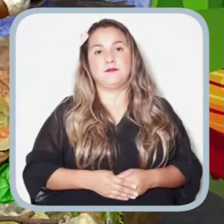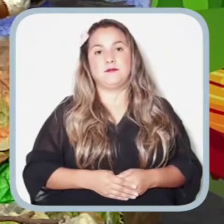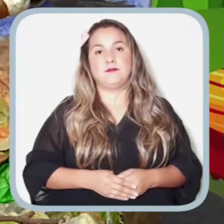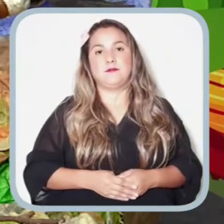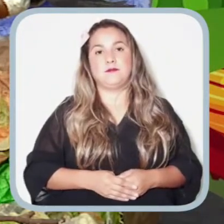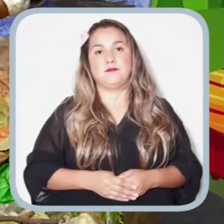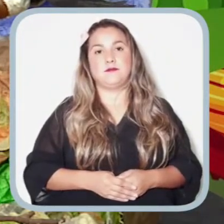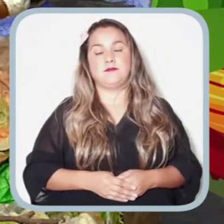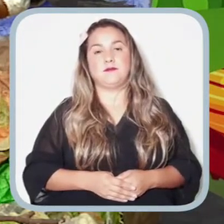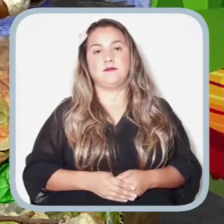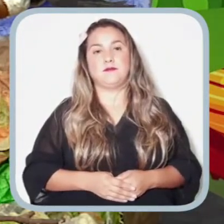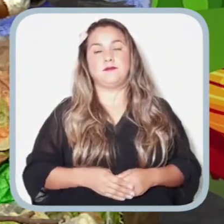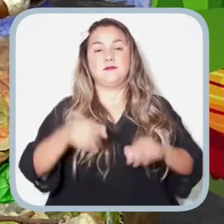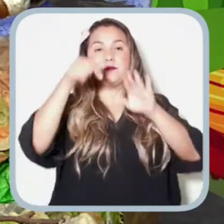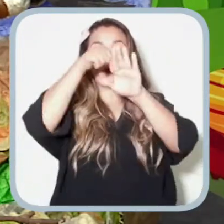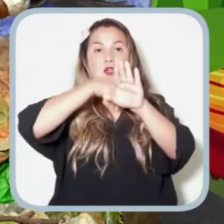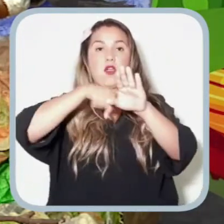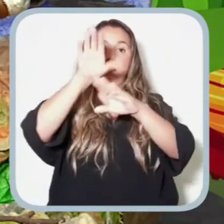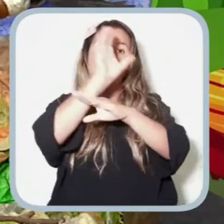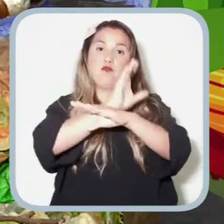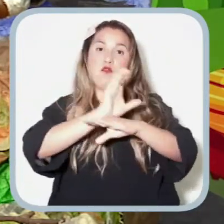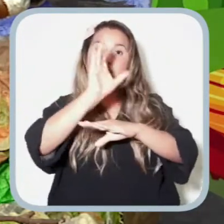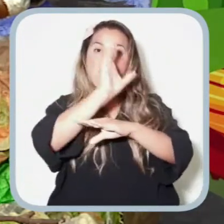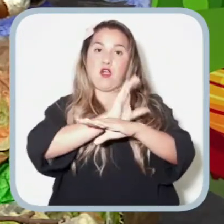ahora voy a buscar